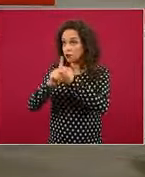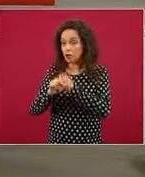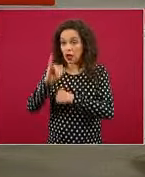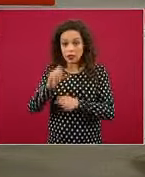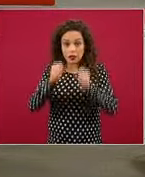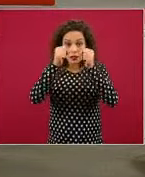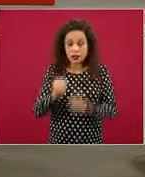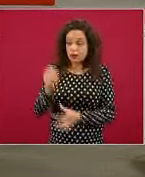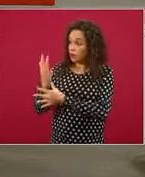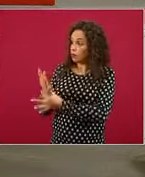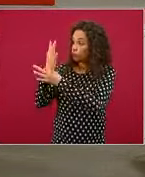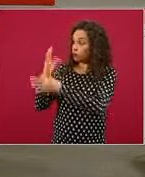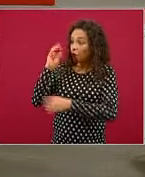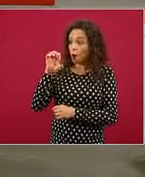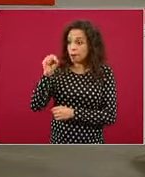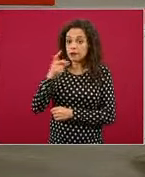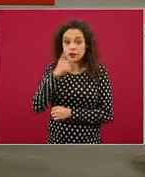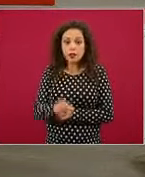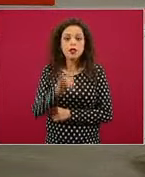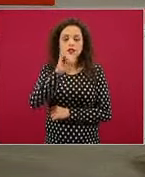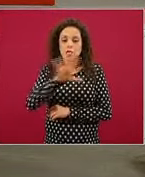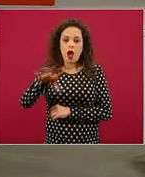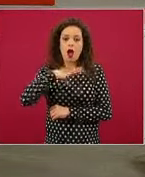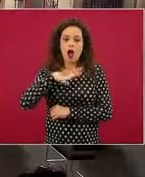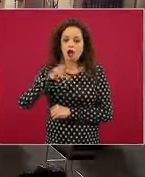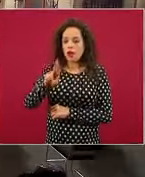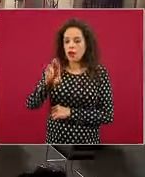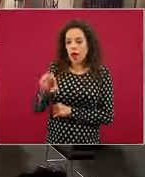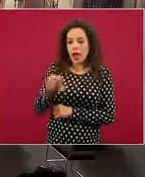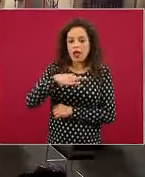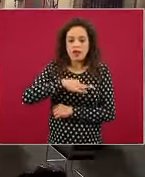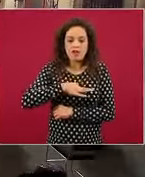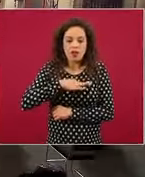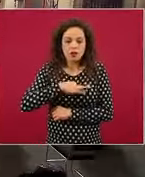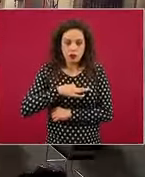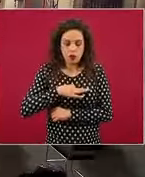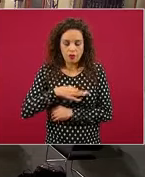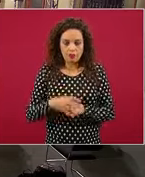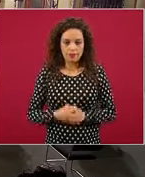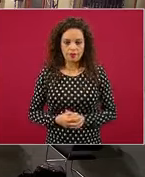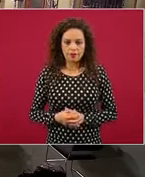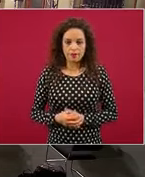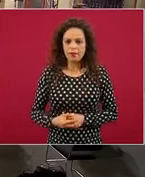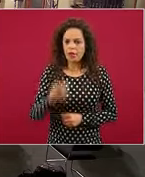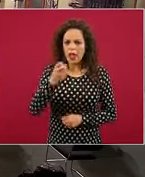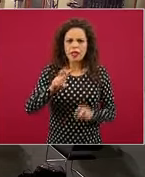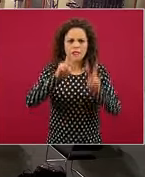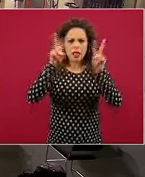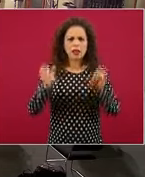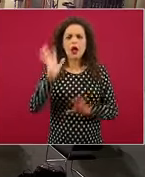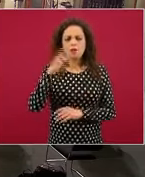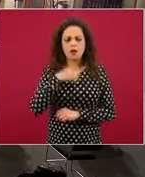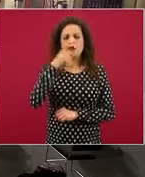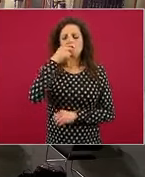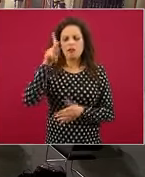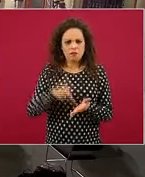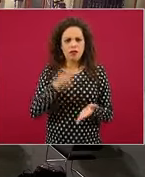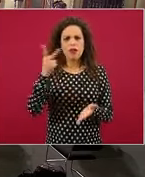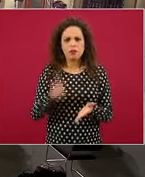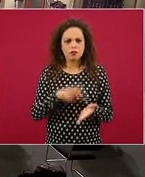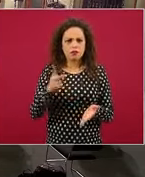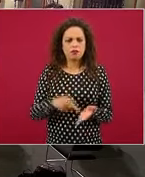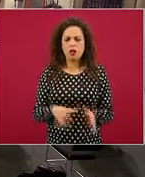algo relacionado a las reinfecciones. Así es. Este tema ya lo hemos comentado varias veces, y vemos oleadas de